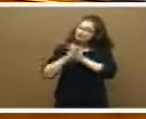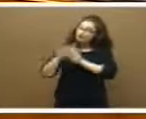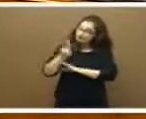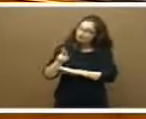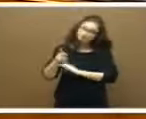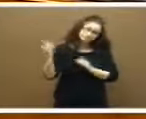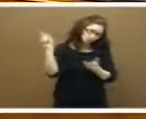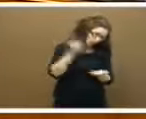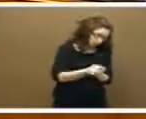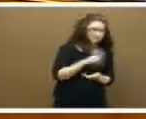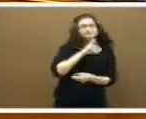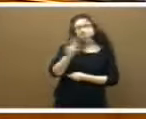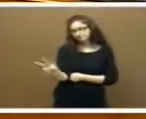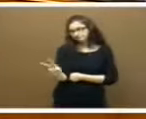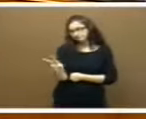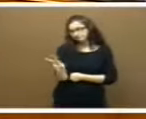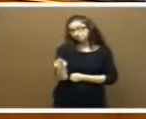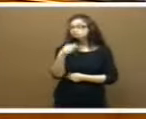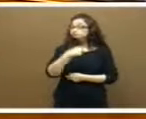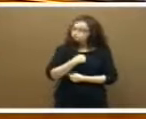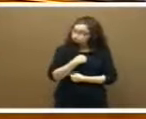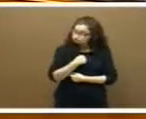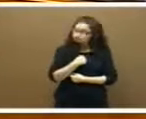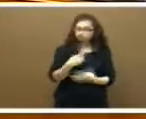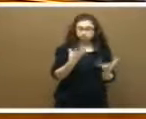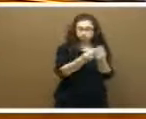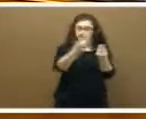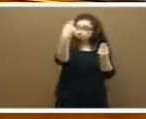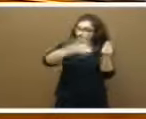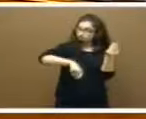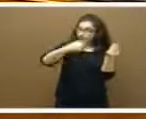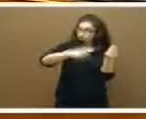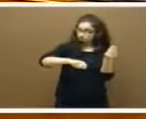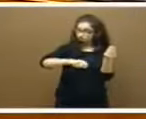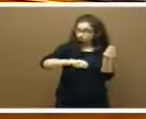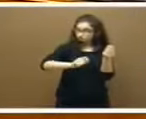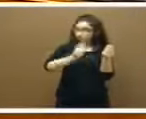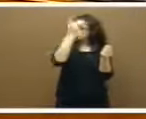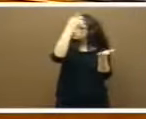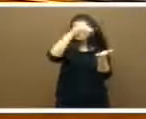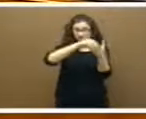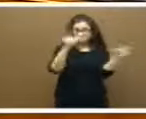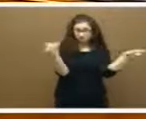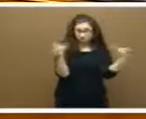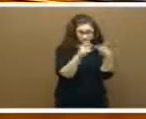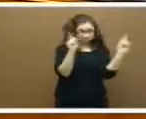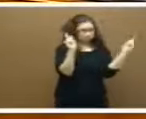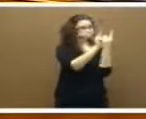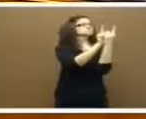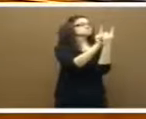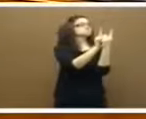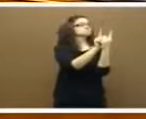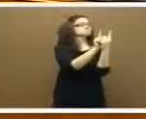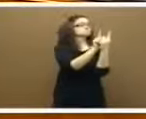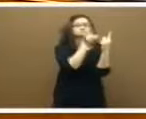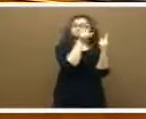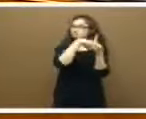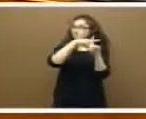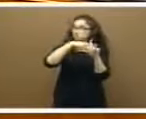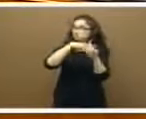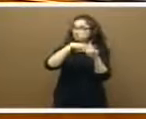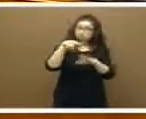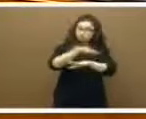volveré a decir. Tuve junto al presidente un primer encuentro con las más altas instancias a nivel